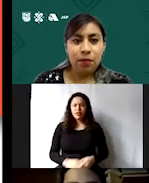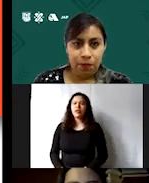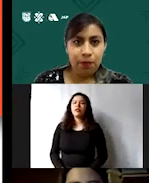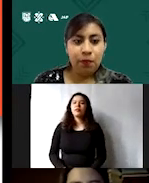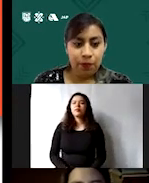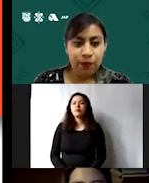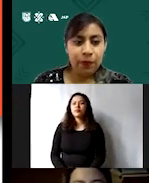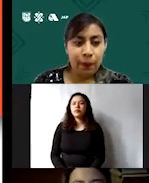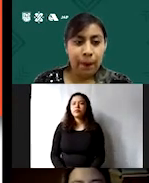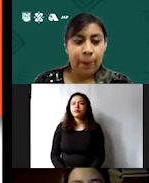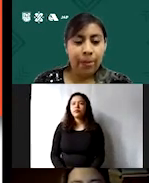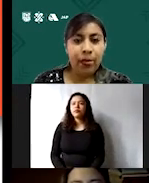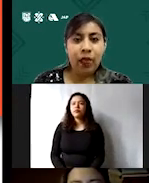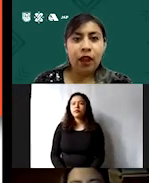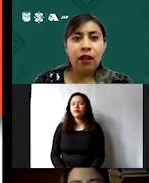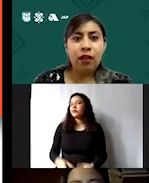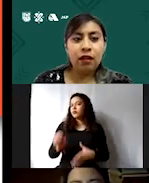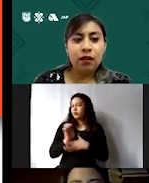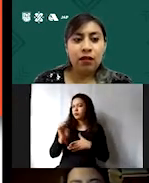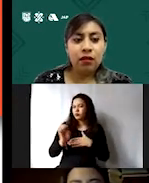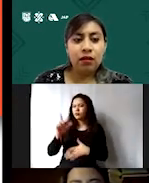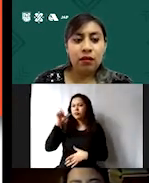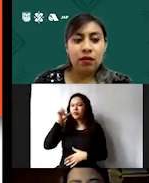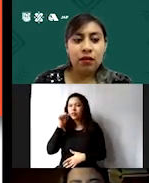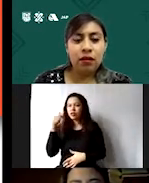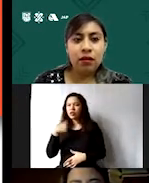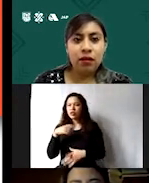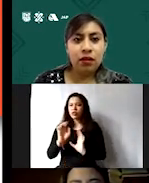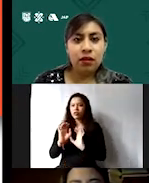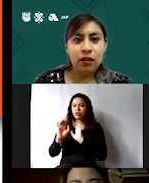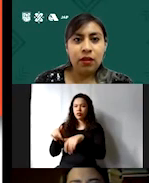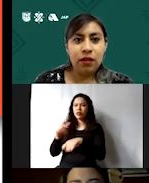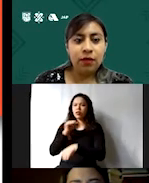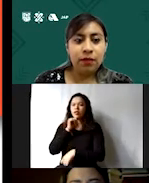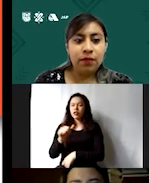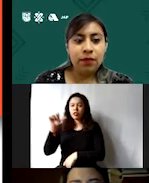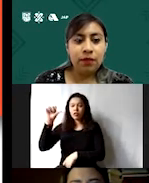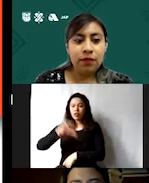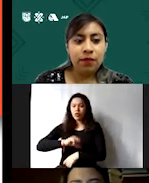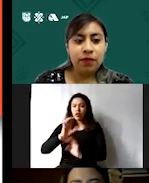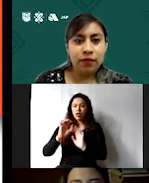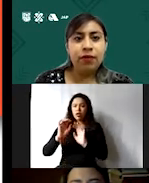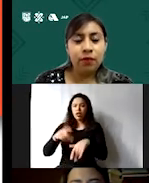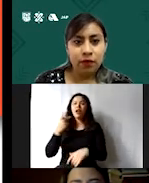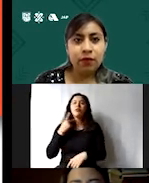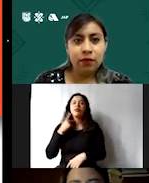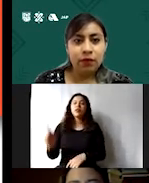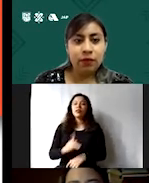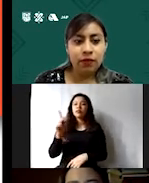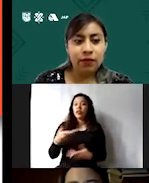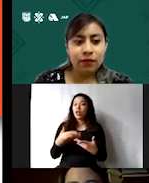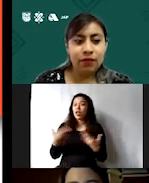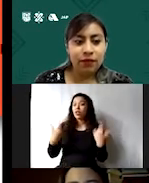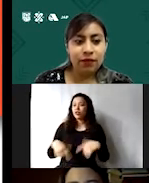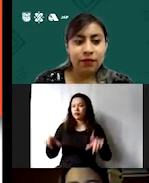intersectoriales. Entonces, el día de mañana yo ya no estoy inscrita en nada. O sea, yo solo estaba el día de hoy inscrita a políticas públicas y ahora en la pantalla veo que